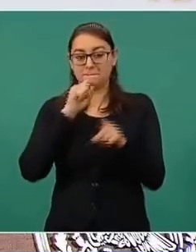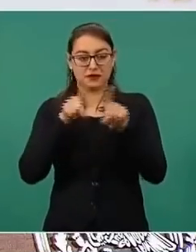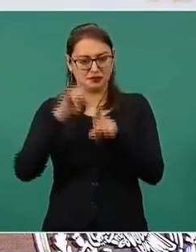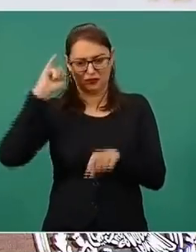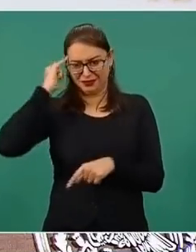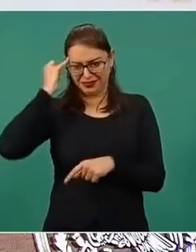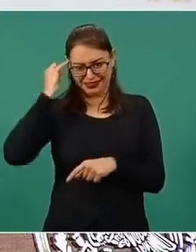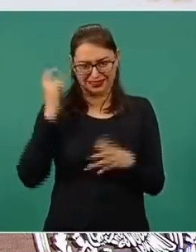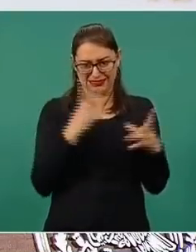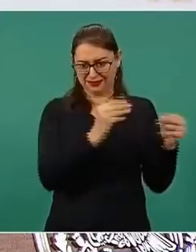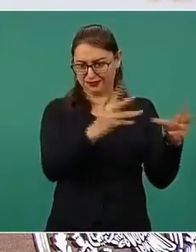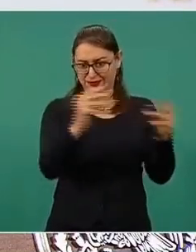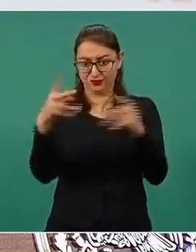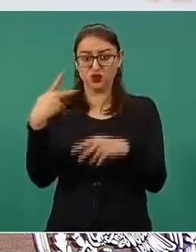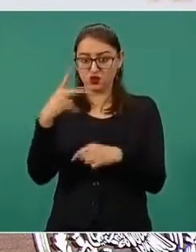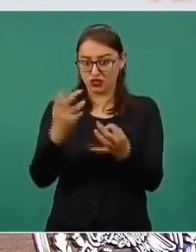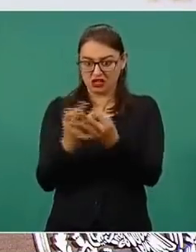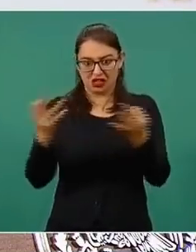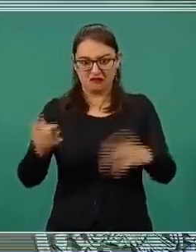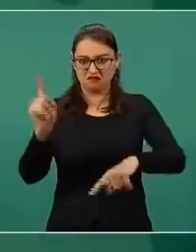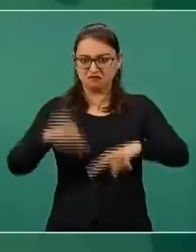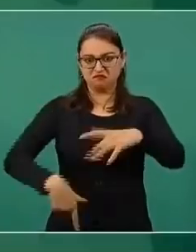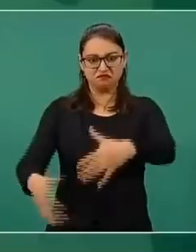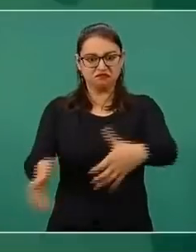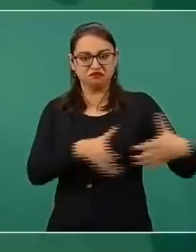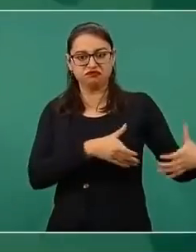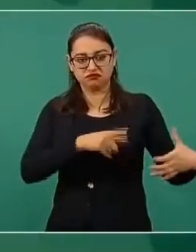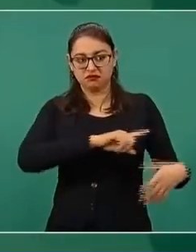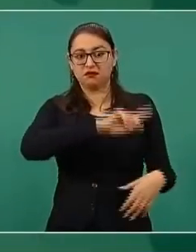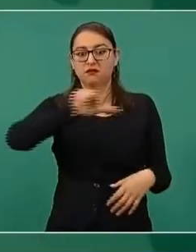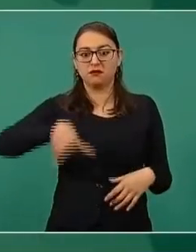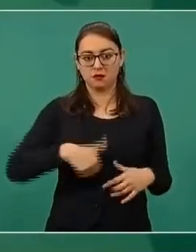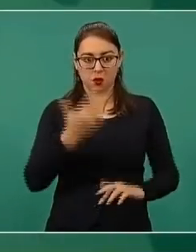así muchos. Entonces